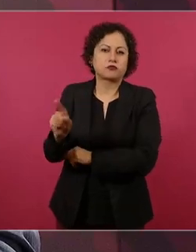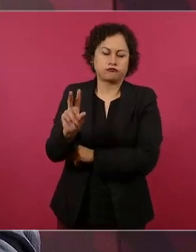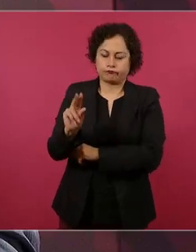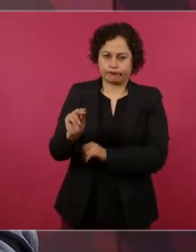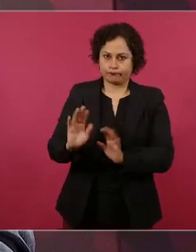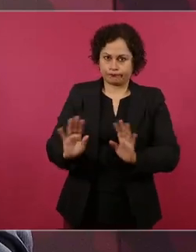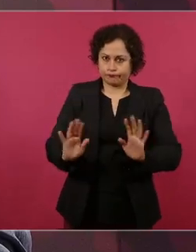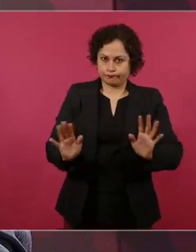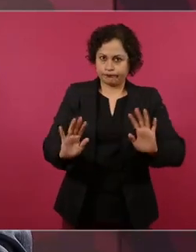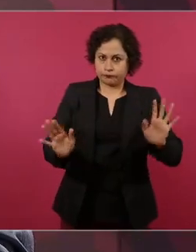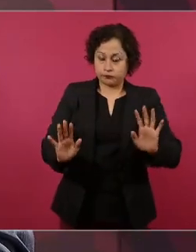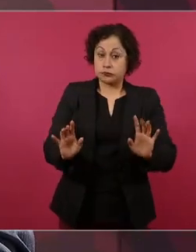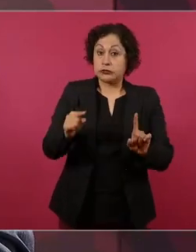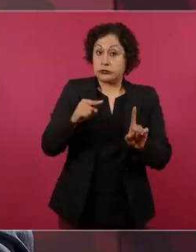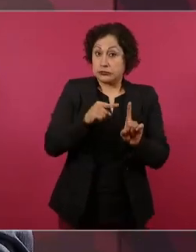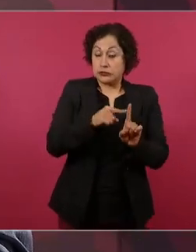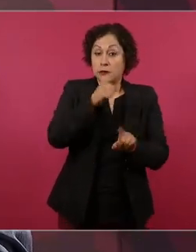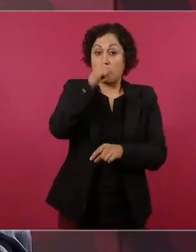el poder